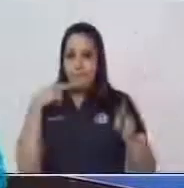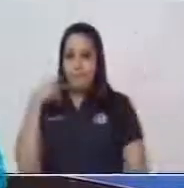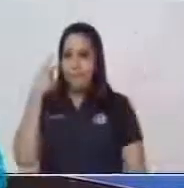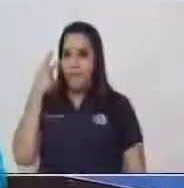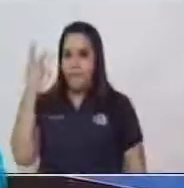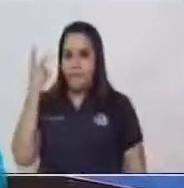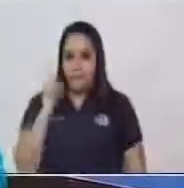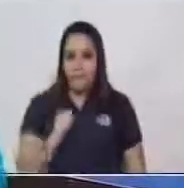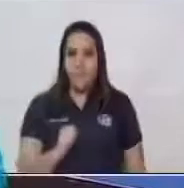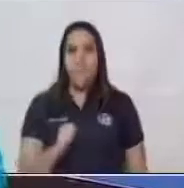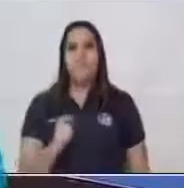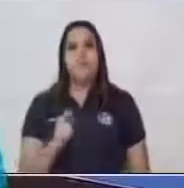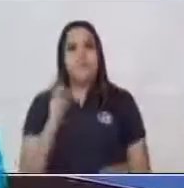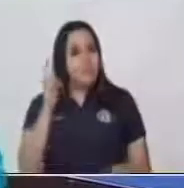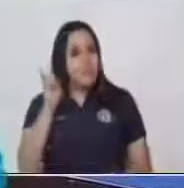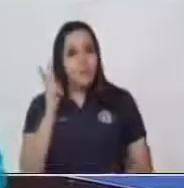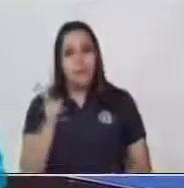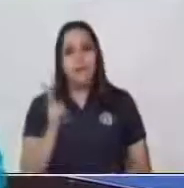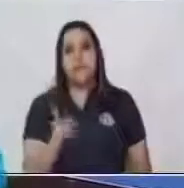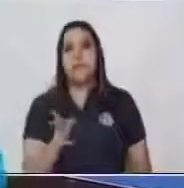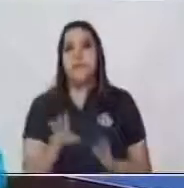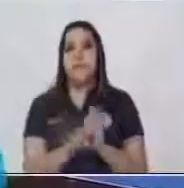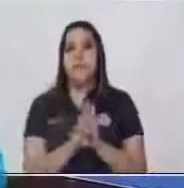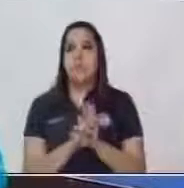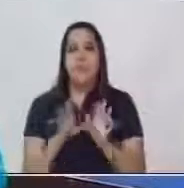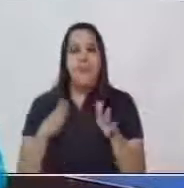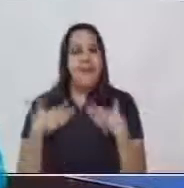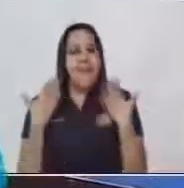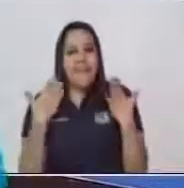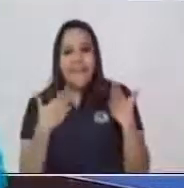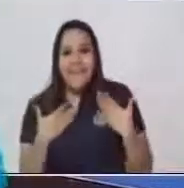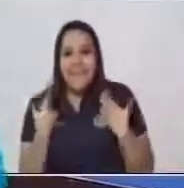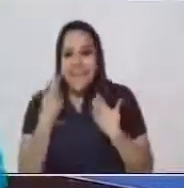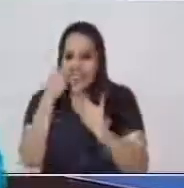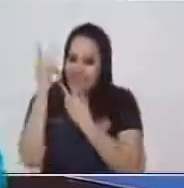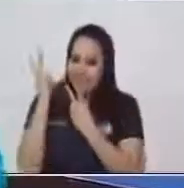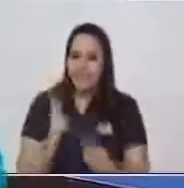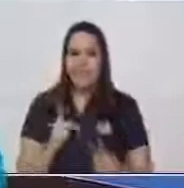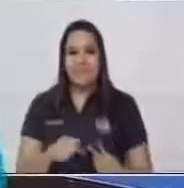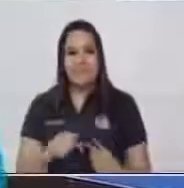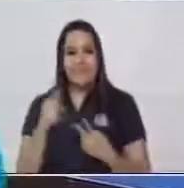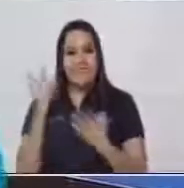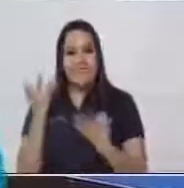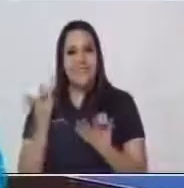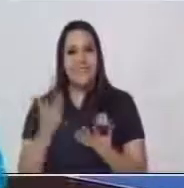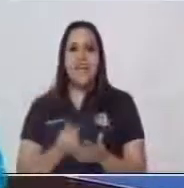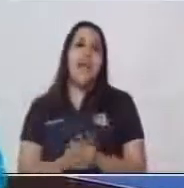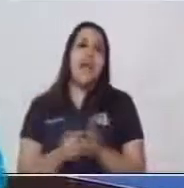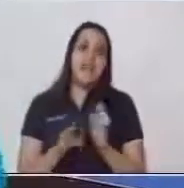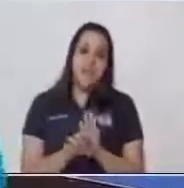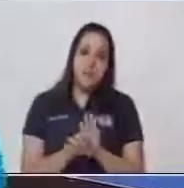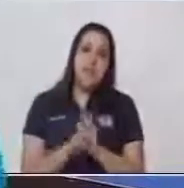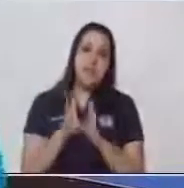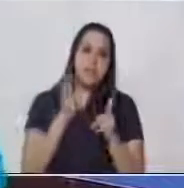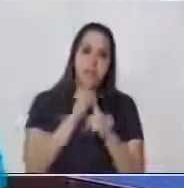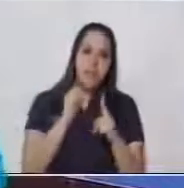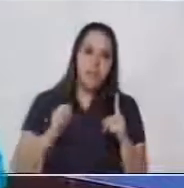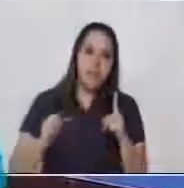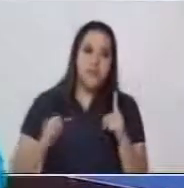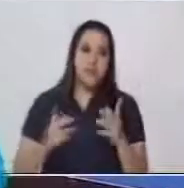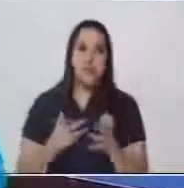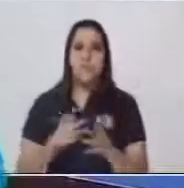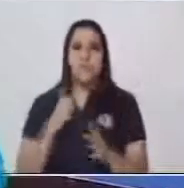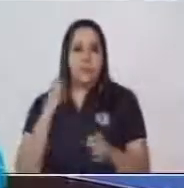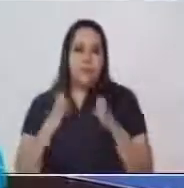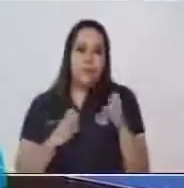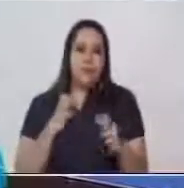queremos transmitir. ¡Qué alegría que hayas podido venir! Es un ejemplo de oración exclamativa. O